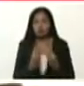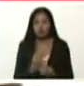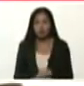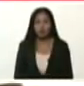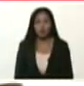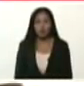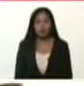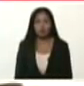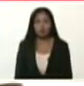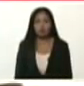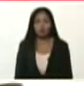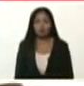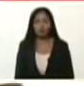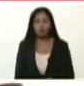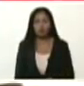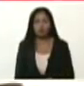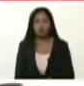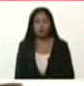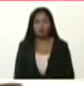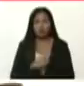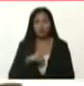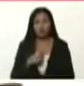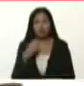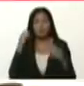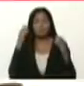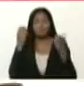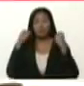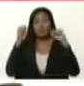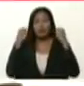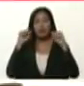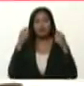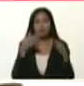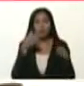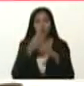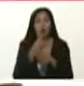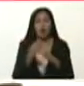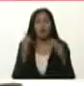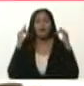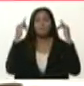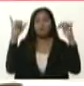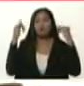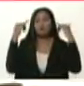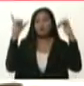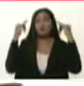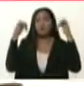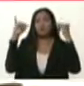Y nos estamos preparando porque vamos a salir a celebrar ahora a una discoteca más tarde.